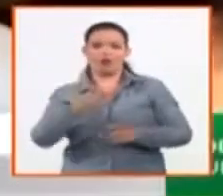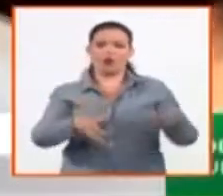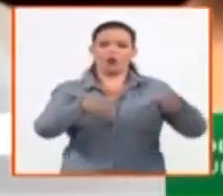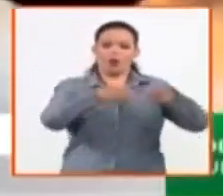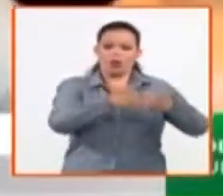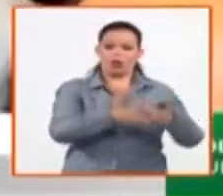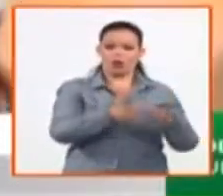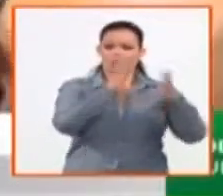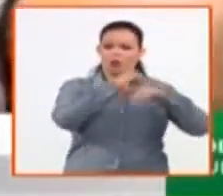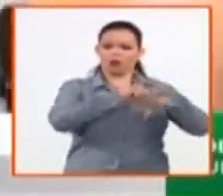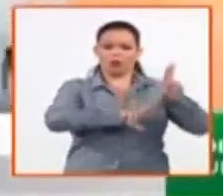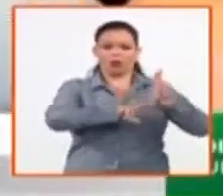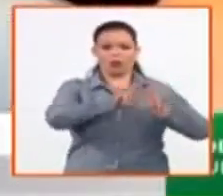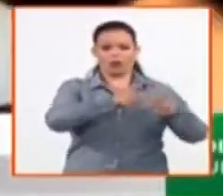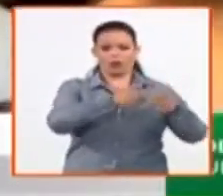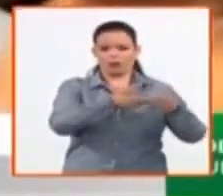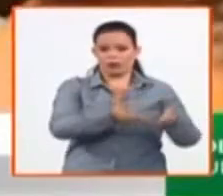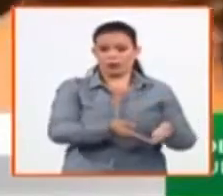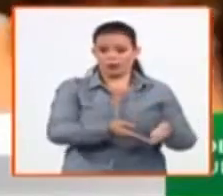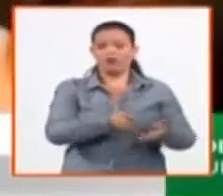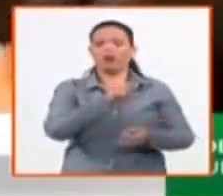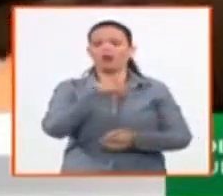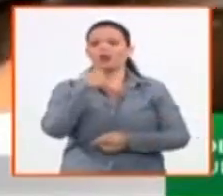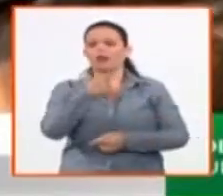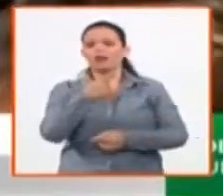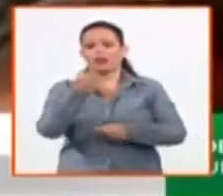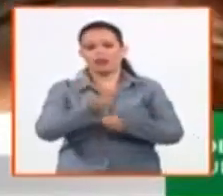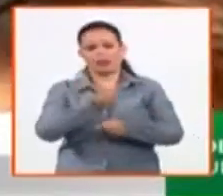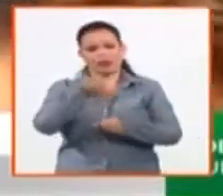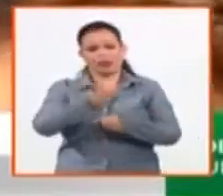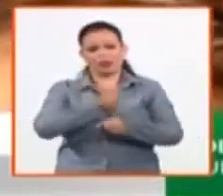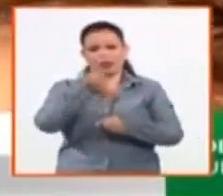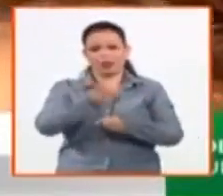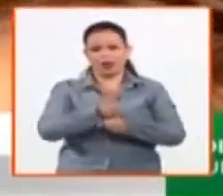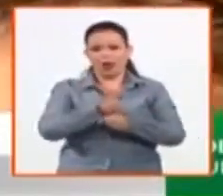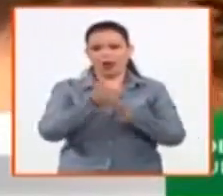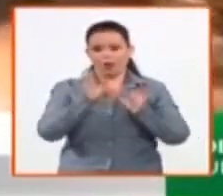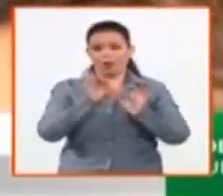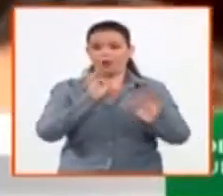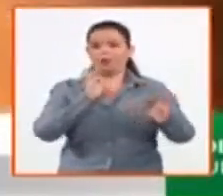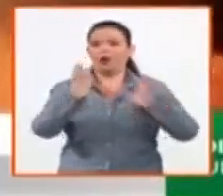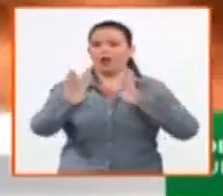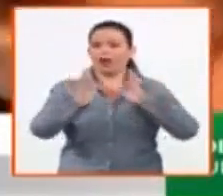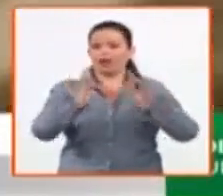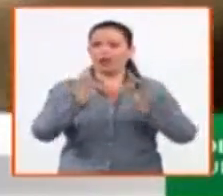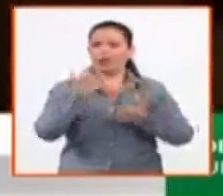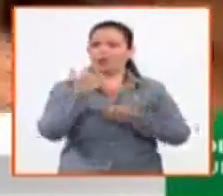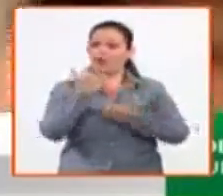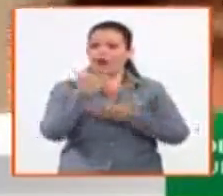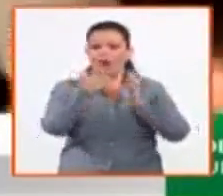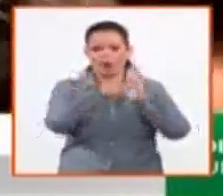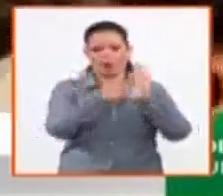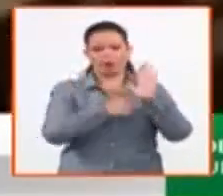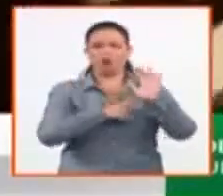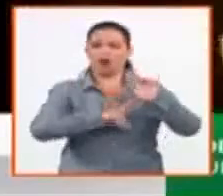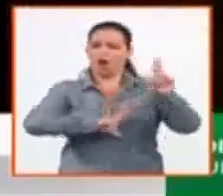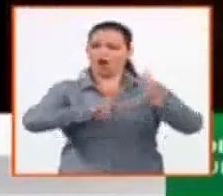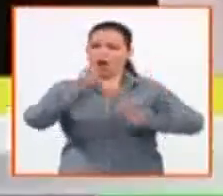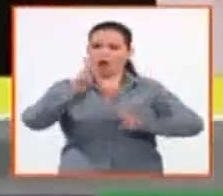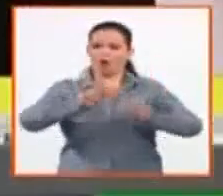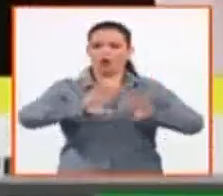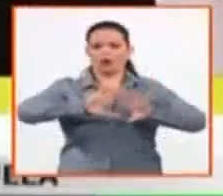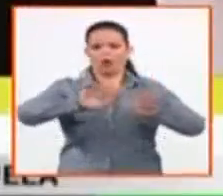Jorge Rodríguez, destacó que el trabajo realizado durante las negociaciones va a rendir frutos y anunció la firma de dos